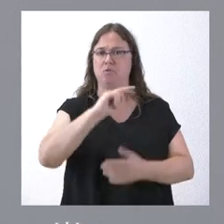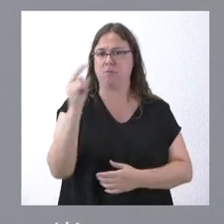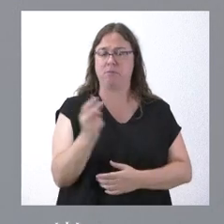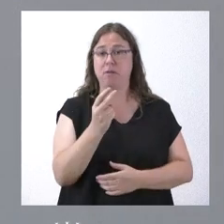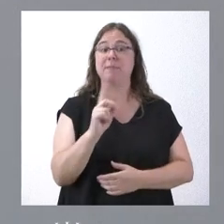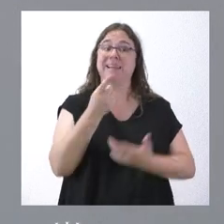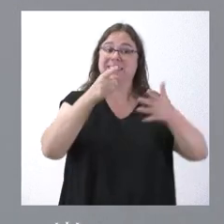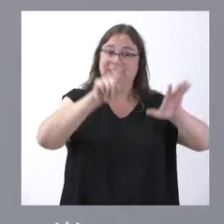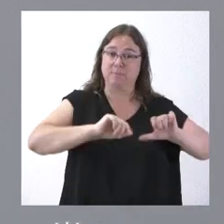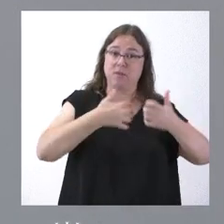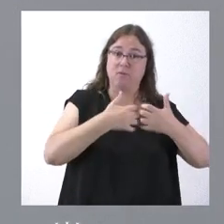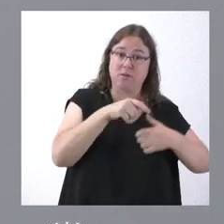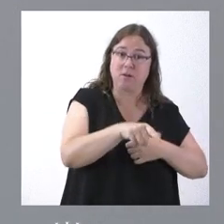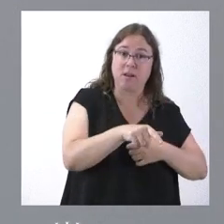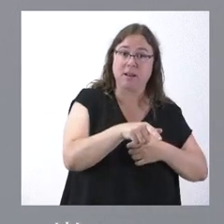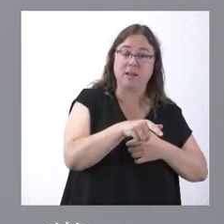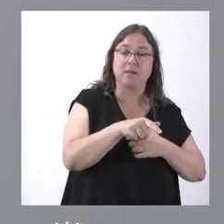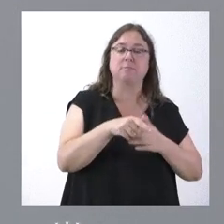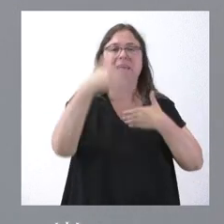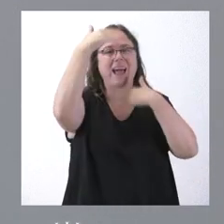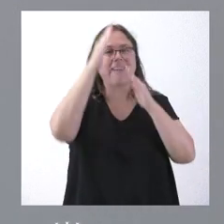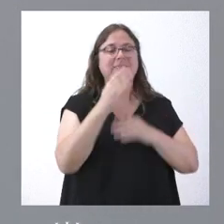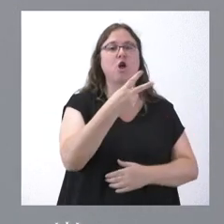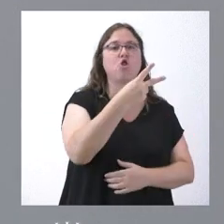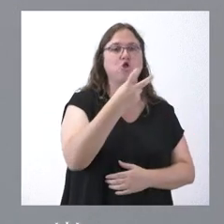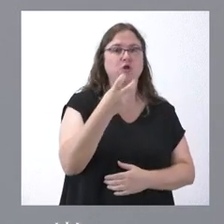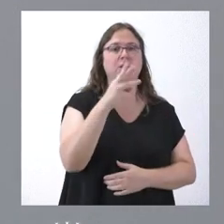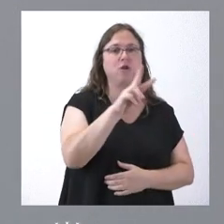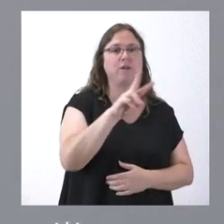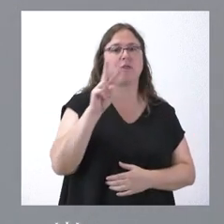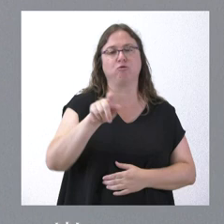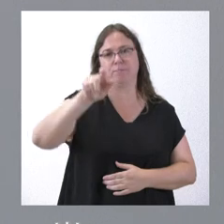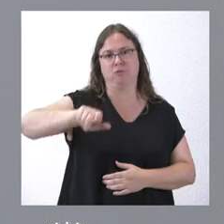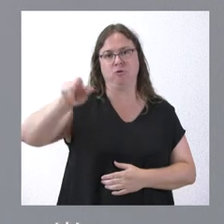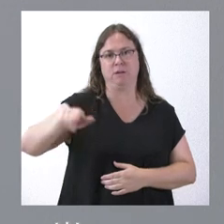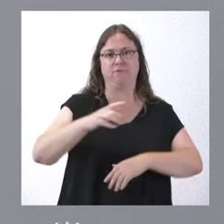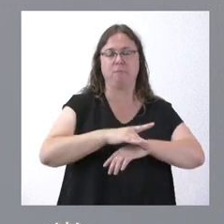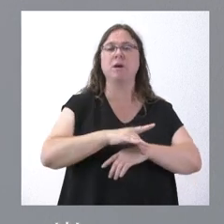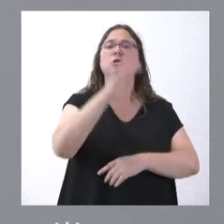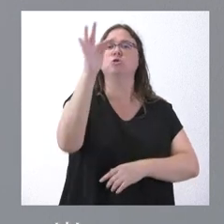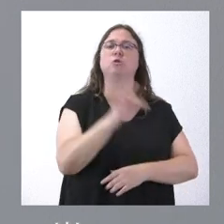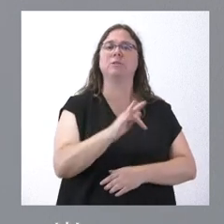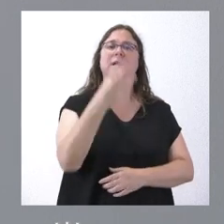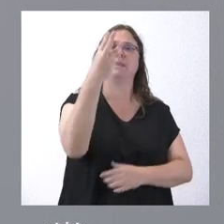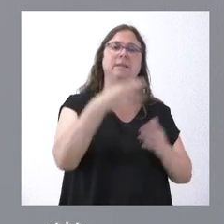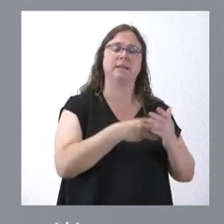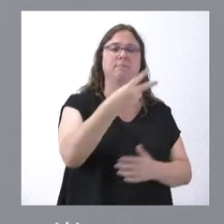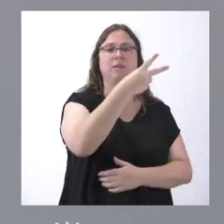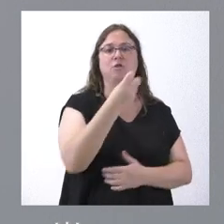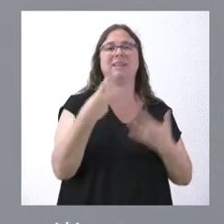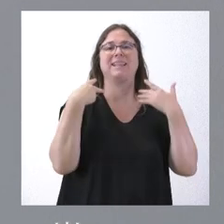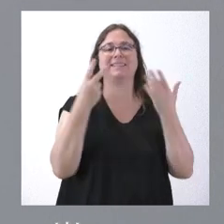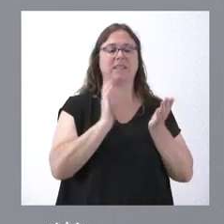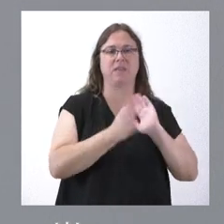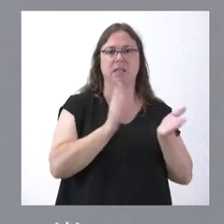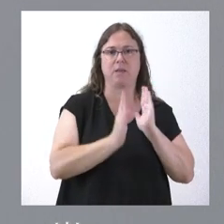primeros 6 meses de funcionamiento se atendió a 232 pacientes con un total de 3.207 sesiones de tratamiento